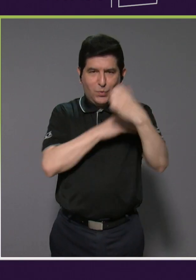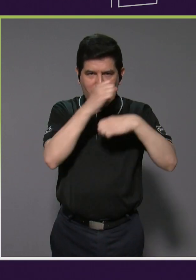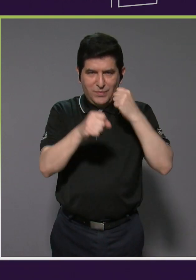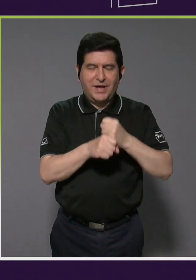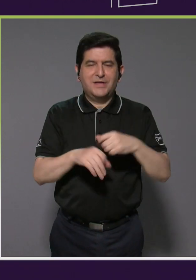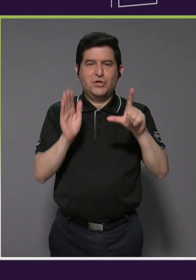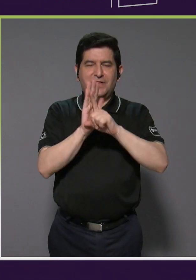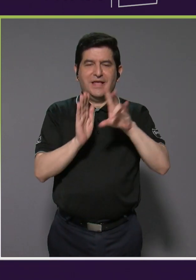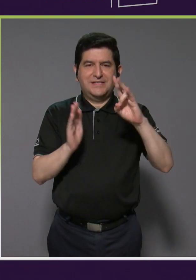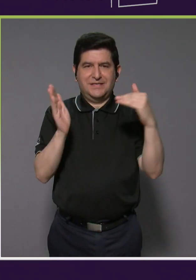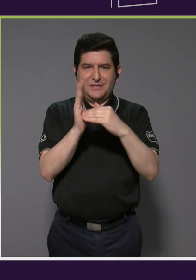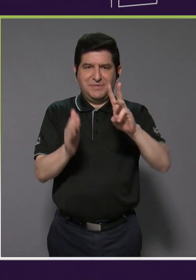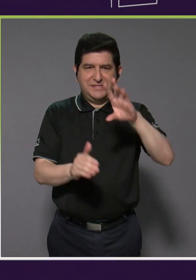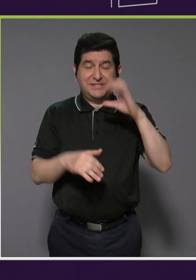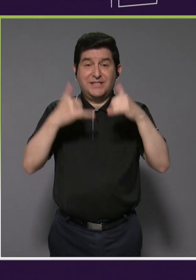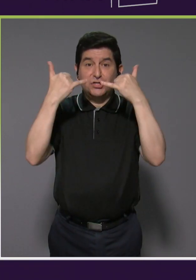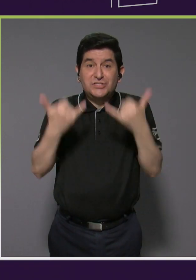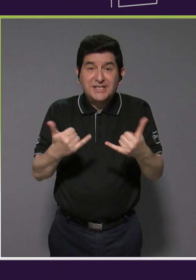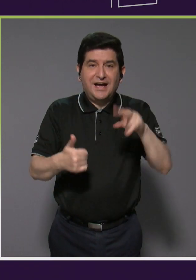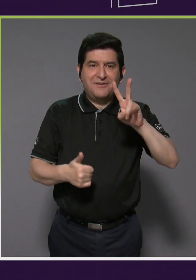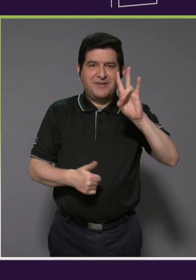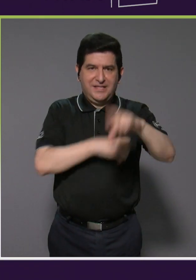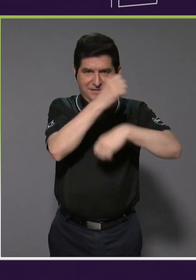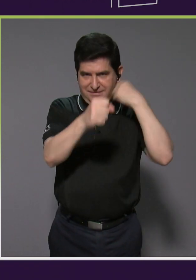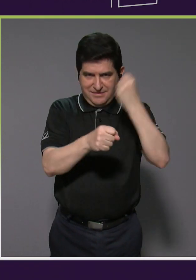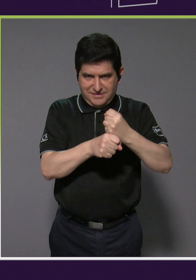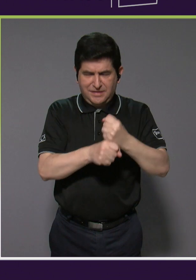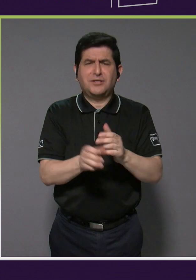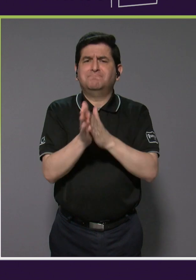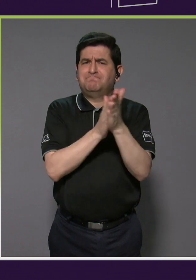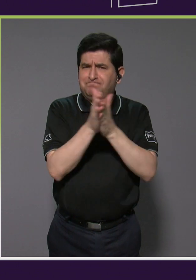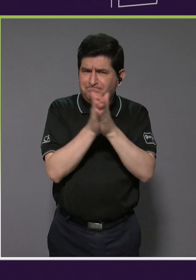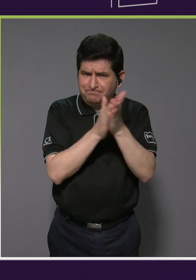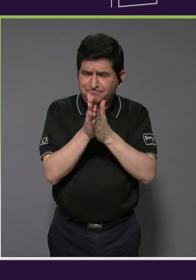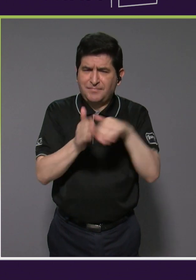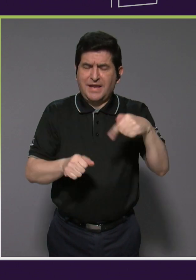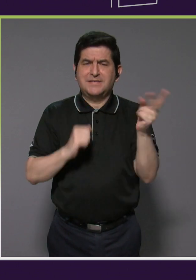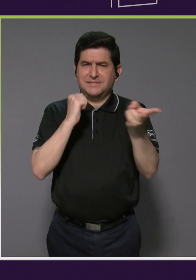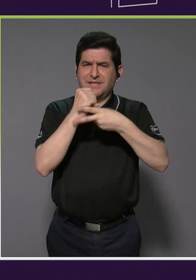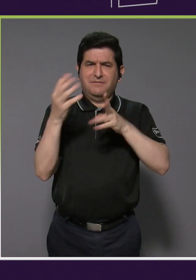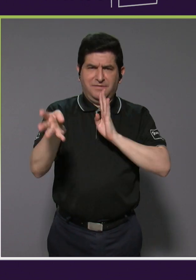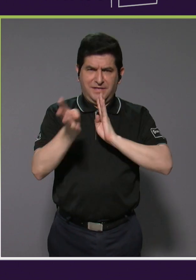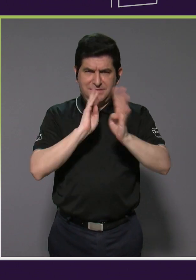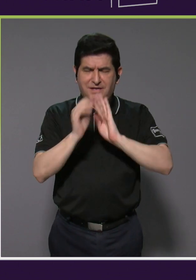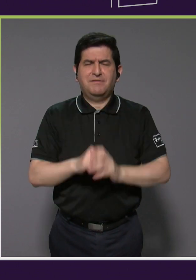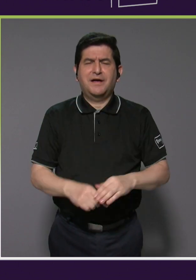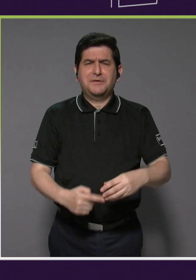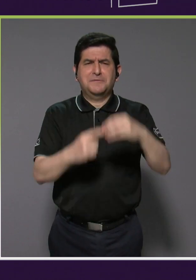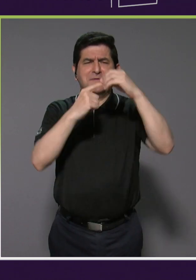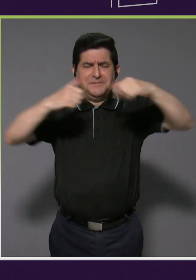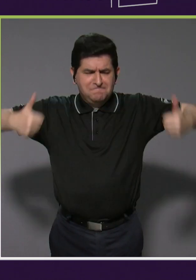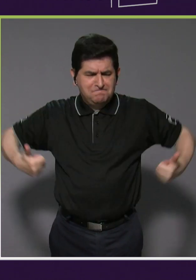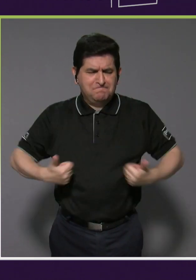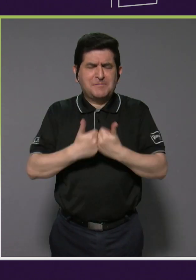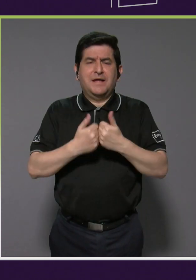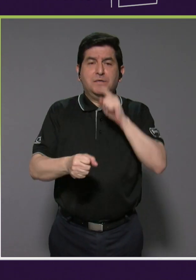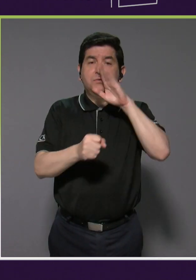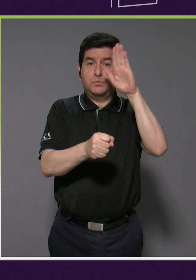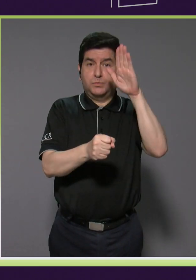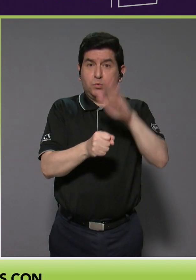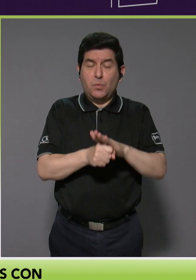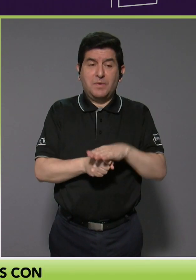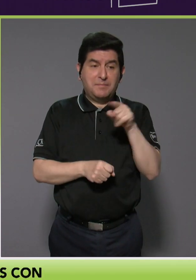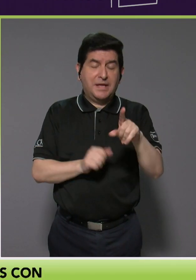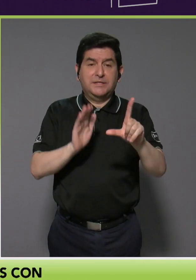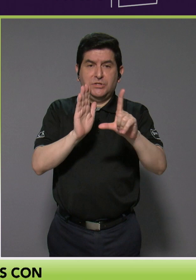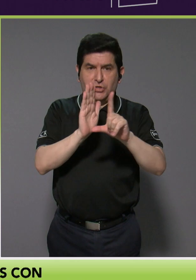legislación nacional ya está cumpliendo 27 años y aprovechamos esta edición para conversar sobre los principales desafíos para el cumplimiento de